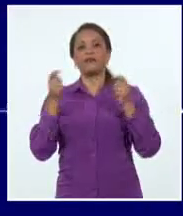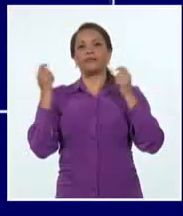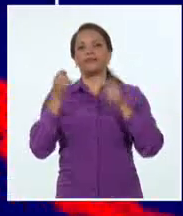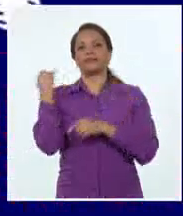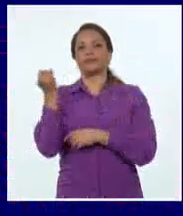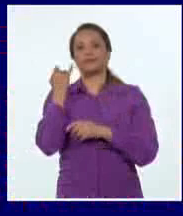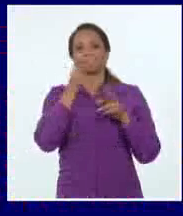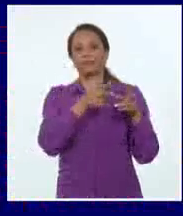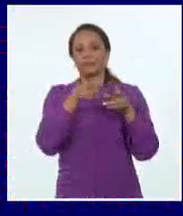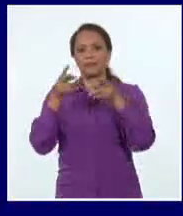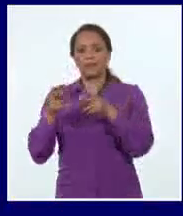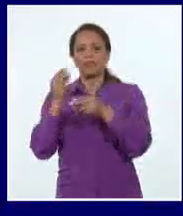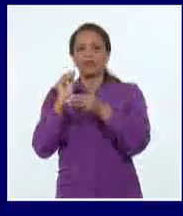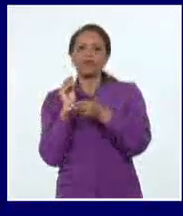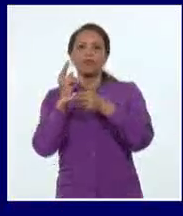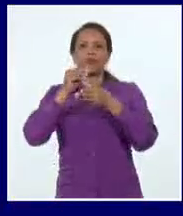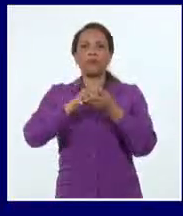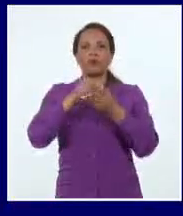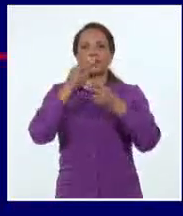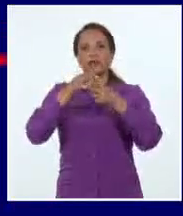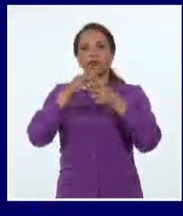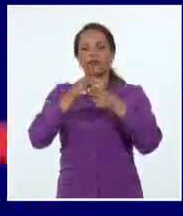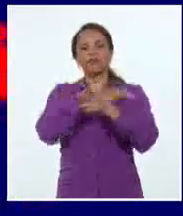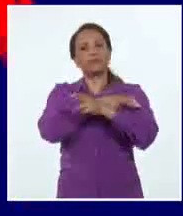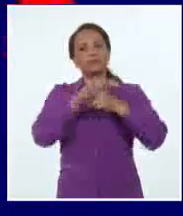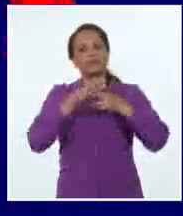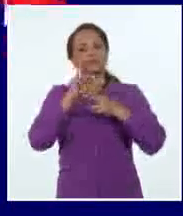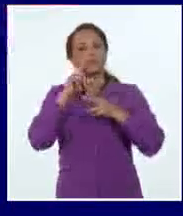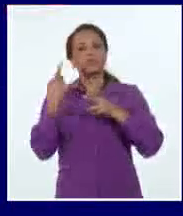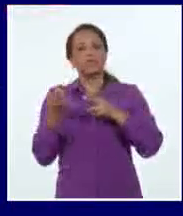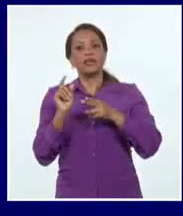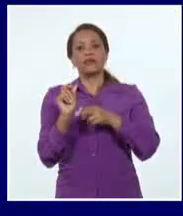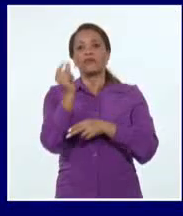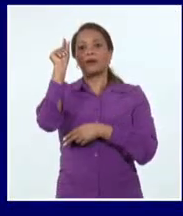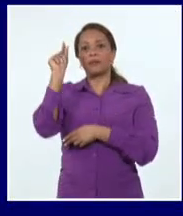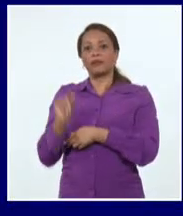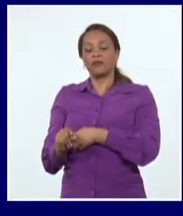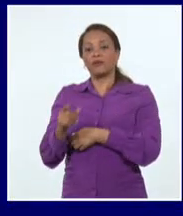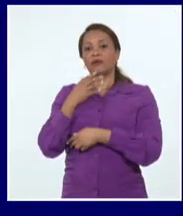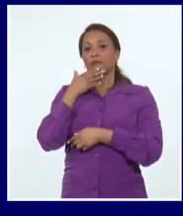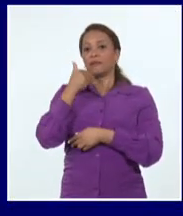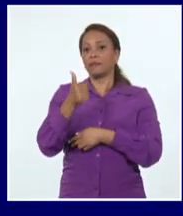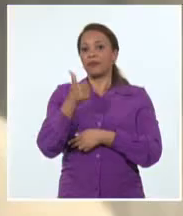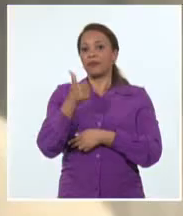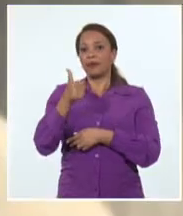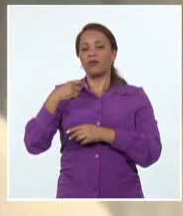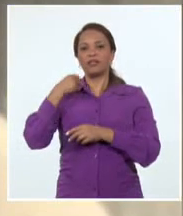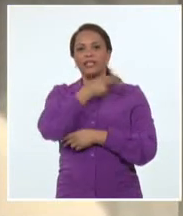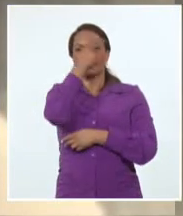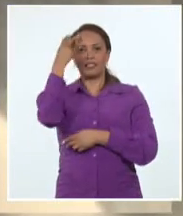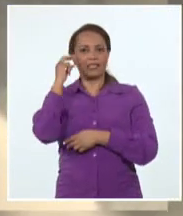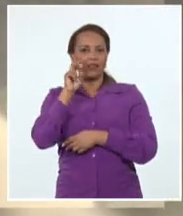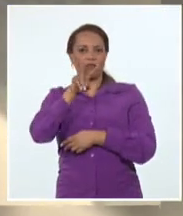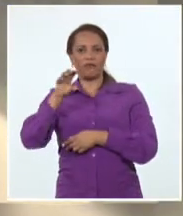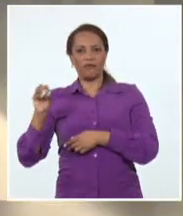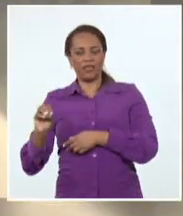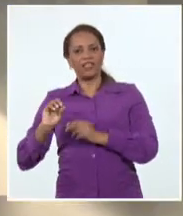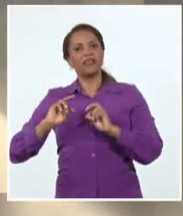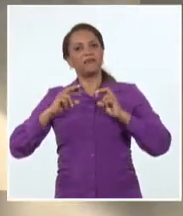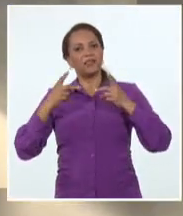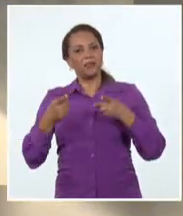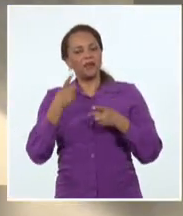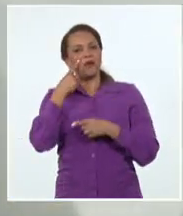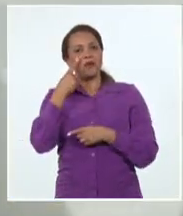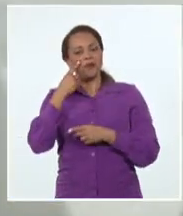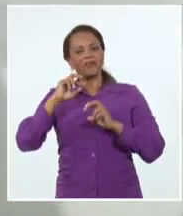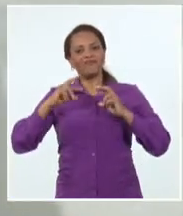de Documentales, que lleva su nombre, preserva el legado de uno de los cineastas más versátiles del siglo XX. Habrá que volver a él,